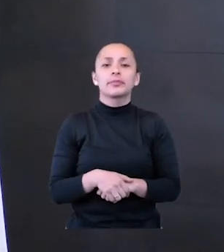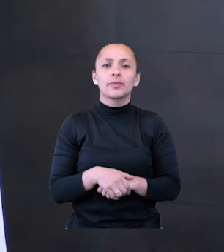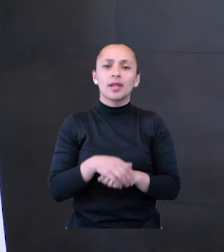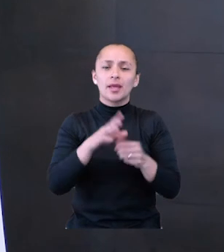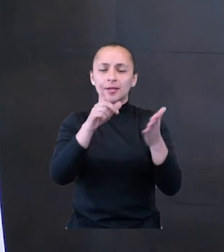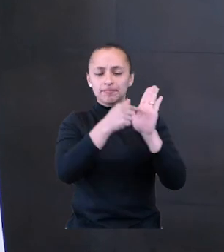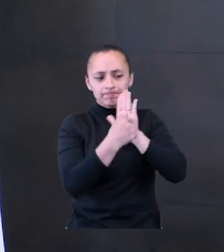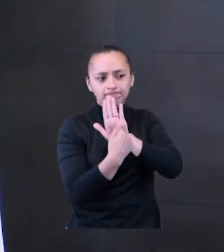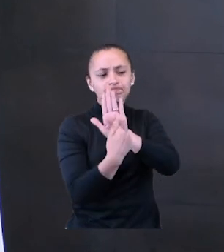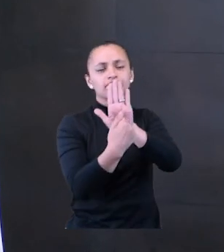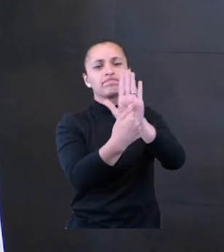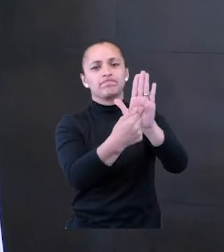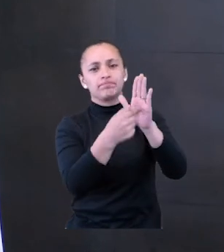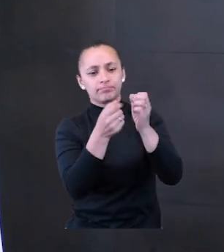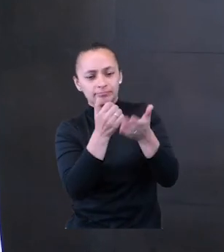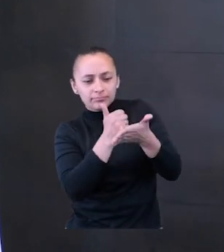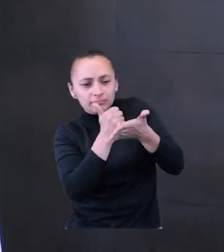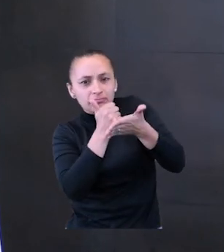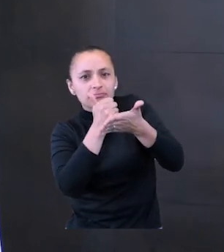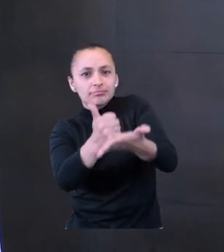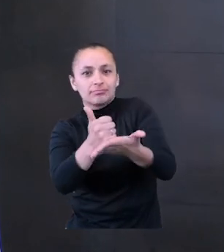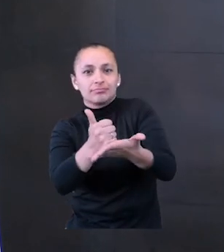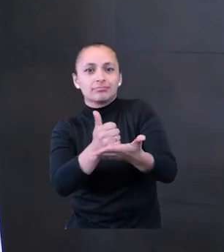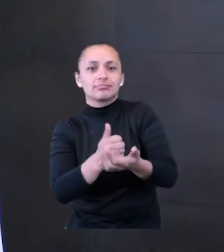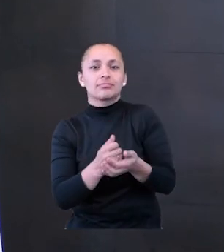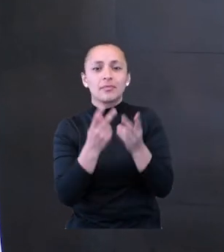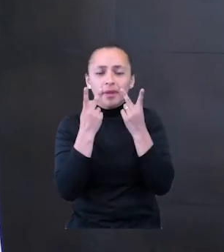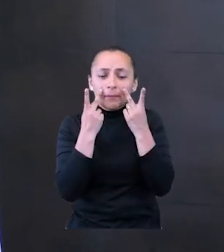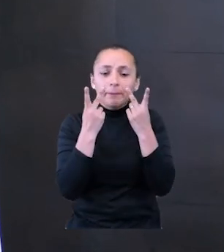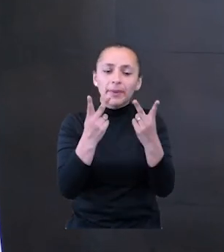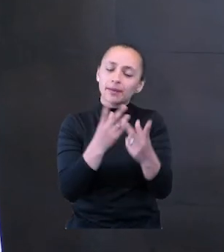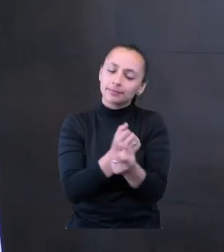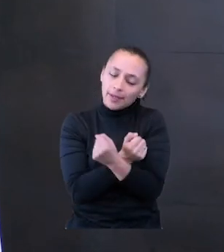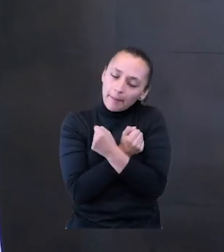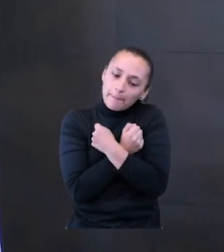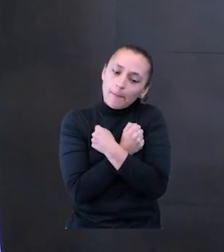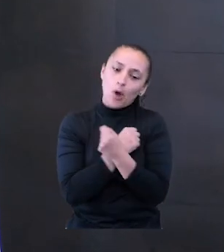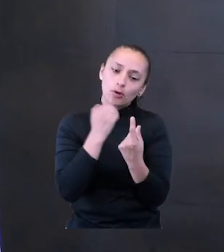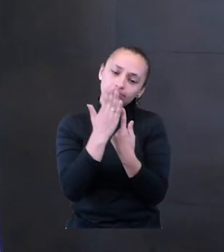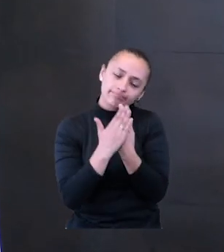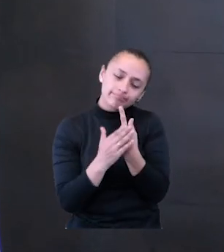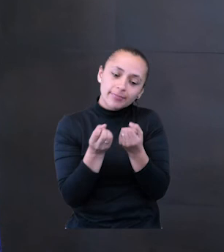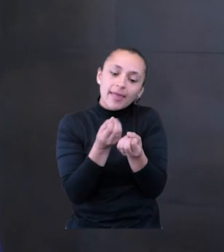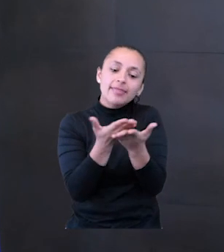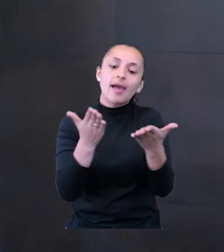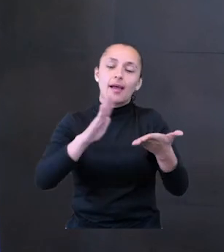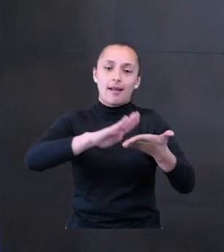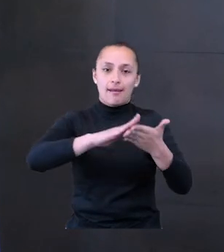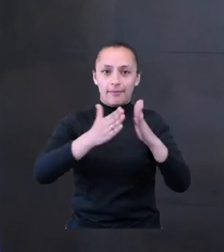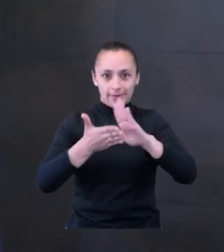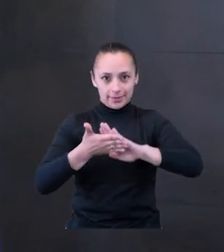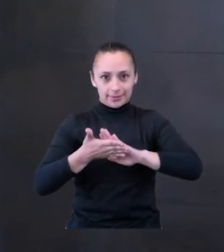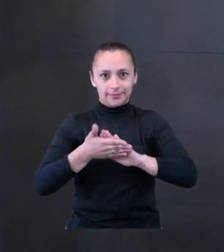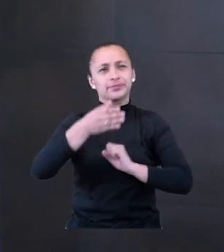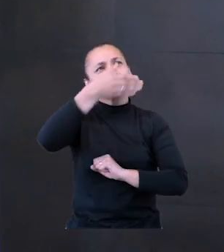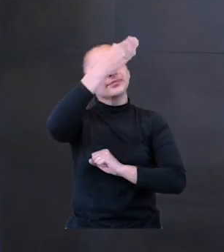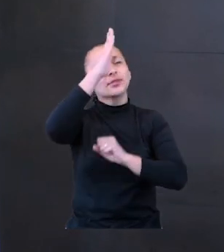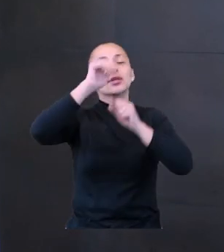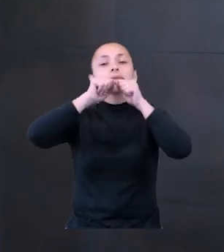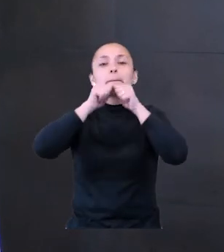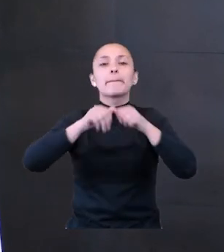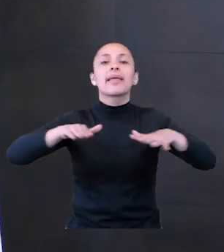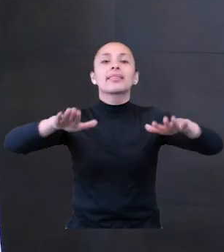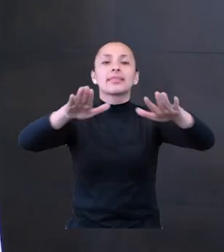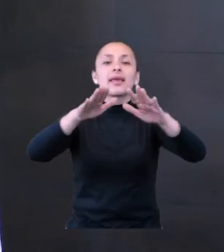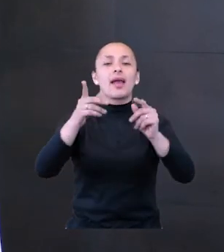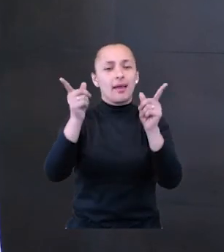muestre su rostro y tenga misericordia de ustedes les mire con amor les conceda la paz el señor les bendiga